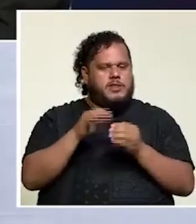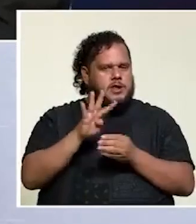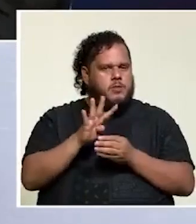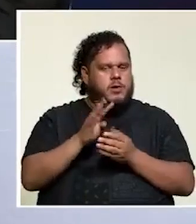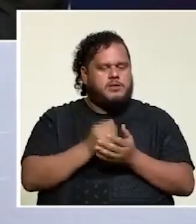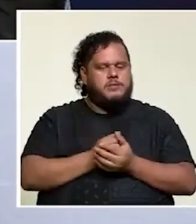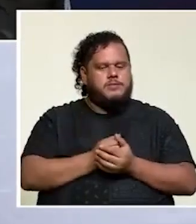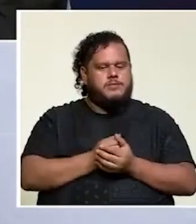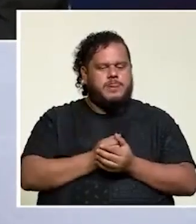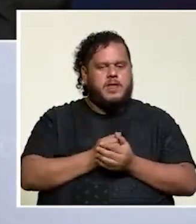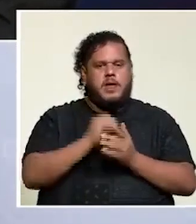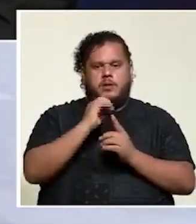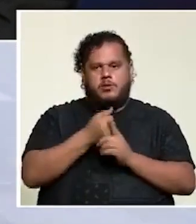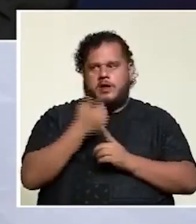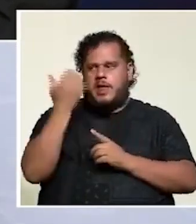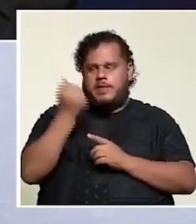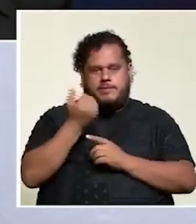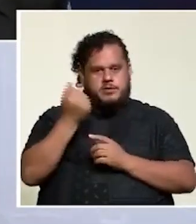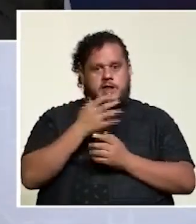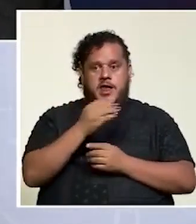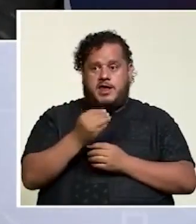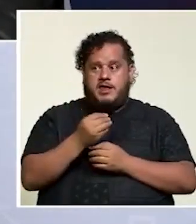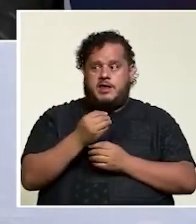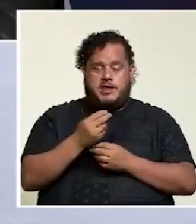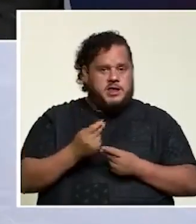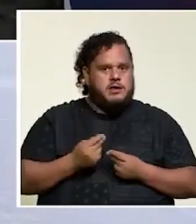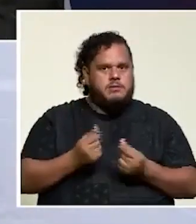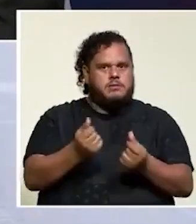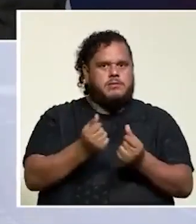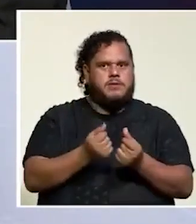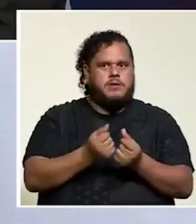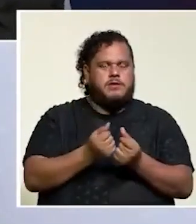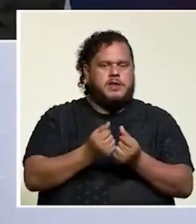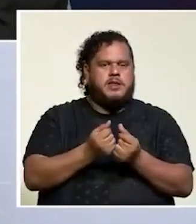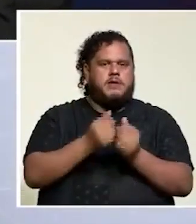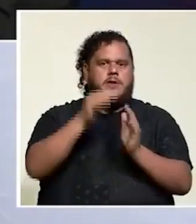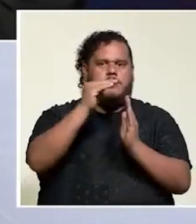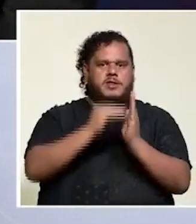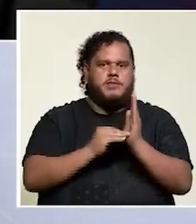trabajadores activos por cada pensionado. Sí, señor. Y vamos rápidamente hacia